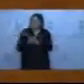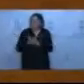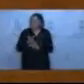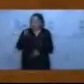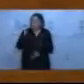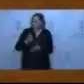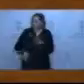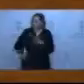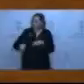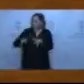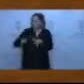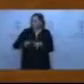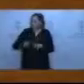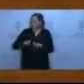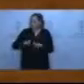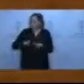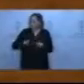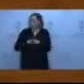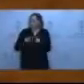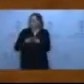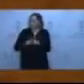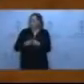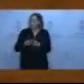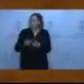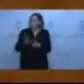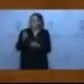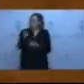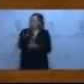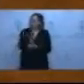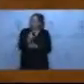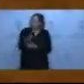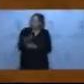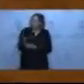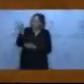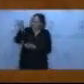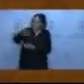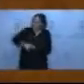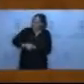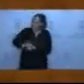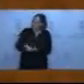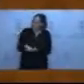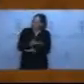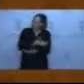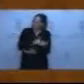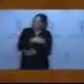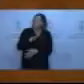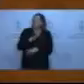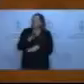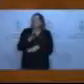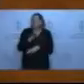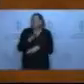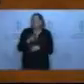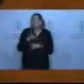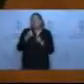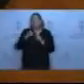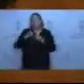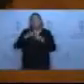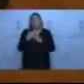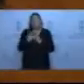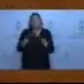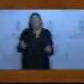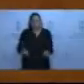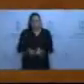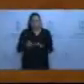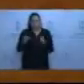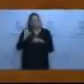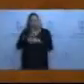participaciones sobrevaloradas, que lo dice la sindicatura, no lo decimos nosotros. Eso es lo que me gustaría saber. Pero, en cualquier caso, señoría, y concluyo, señora